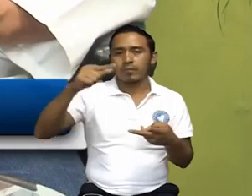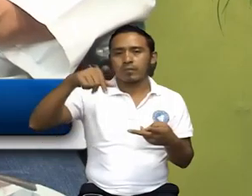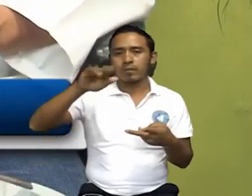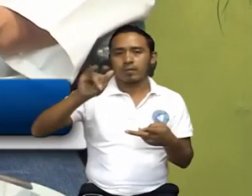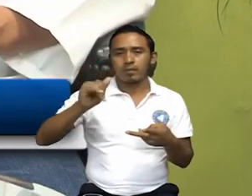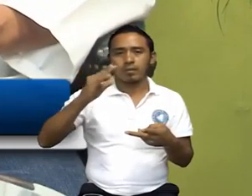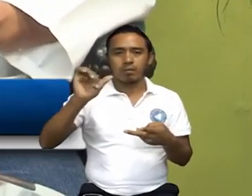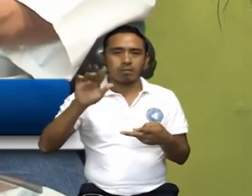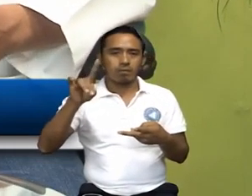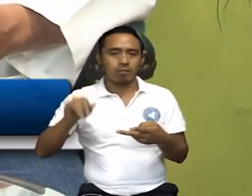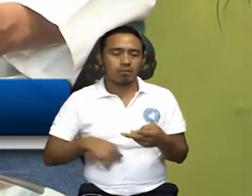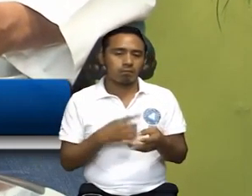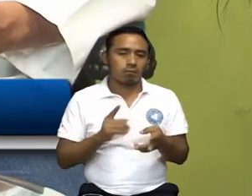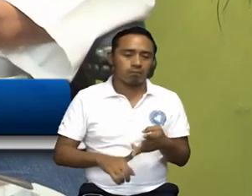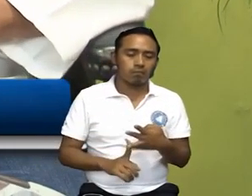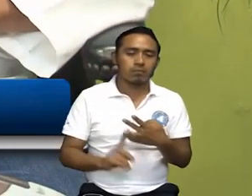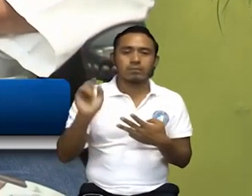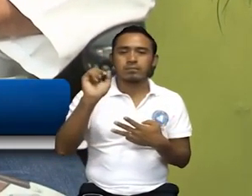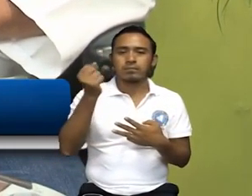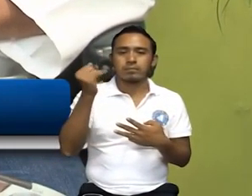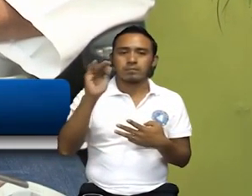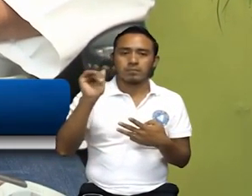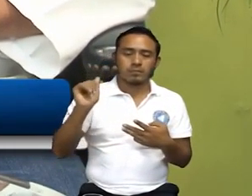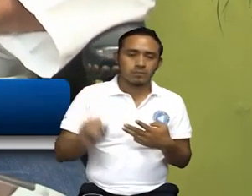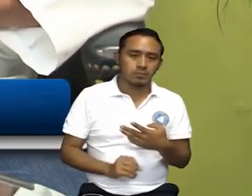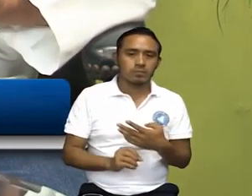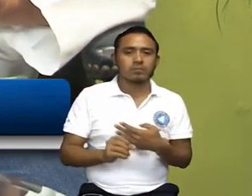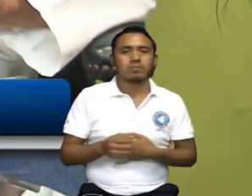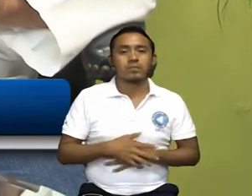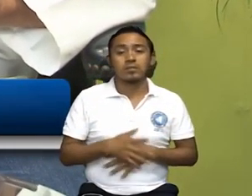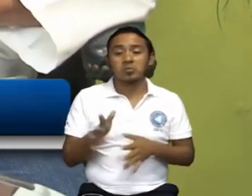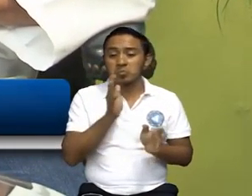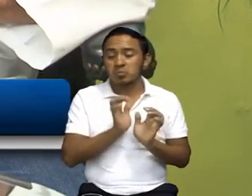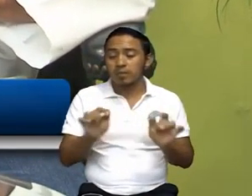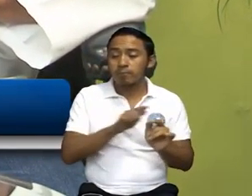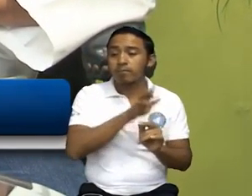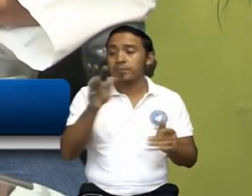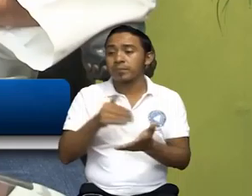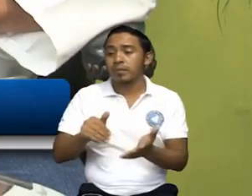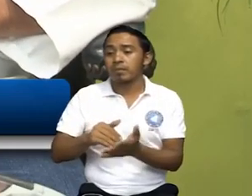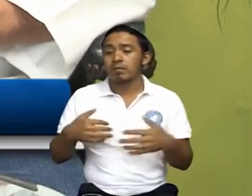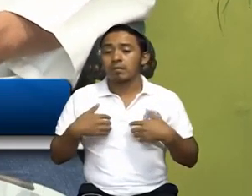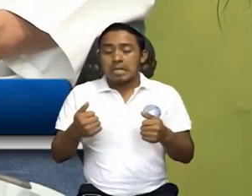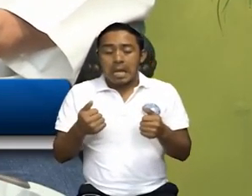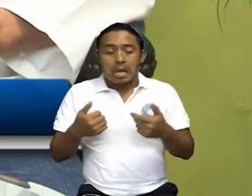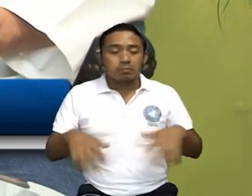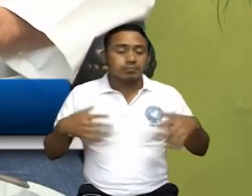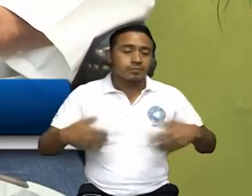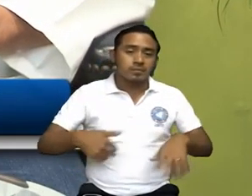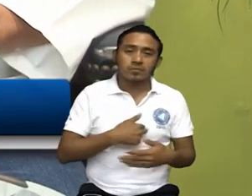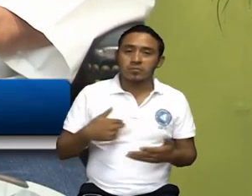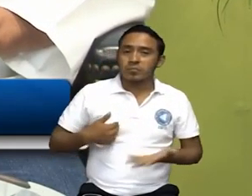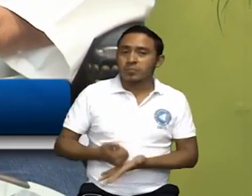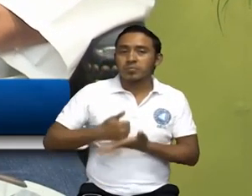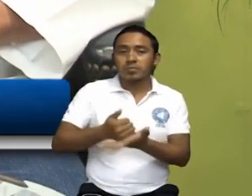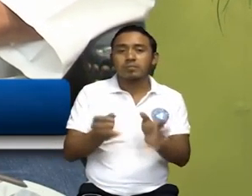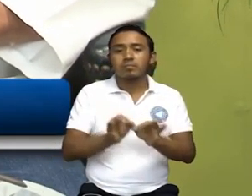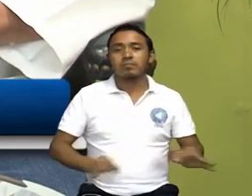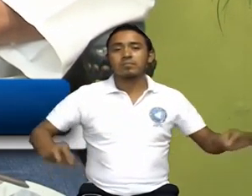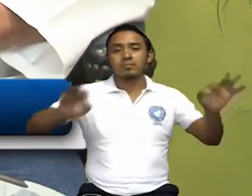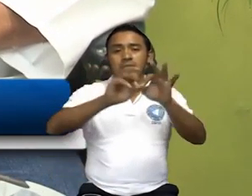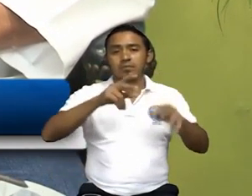cialorrea, y cuando ya llega a los centros de atención, ya los niños van asfixiados, ya no hay nada que hacer. Entonces, importante, padres